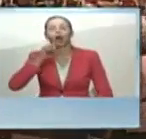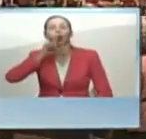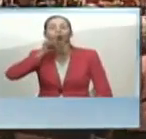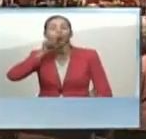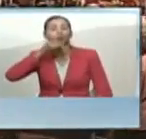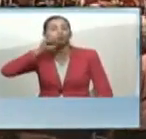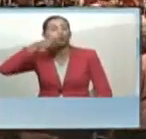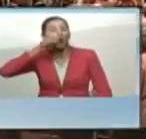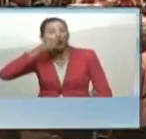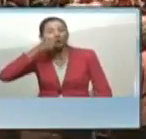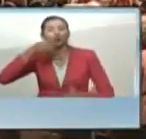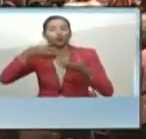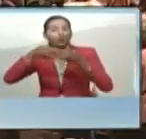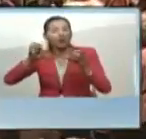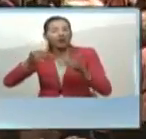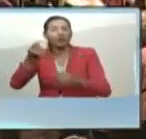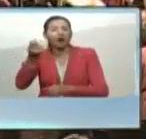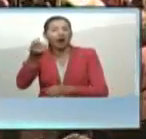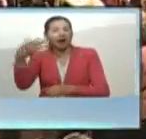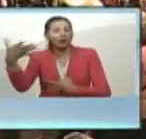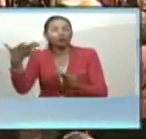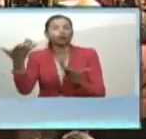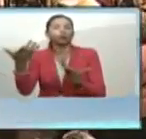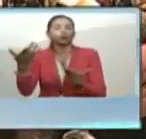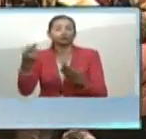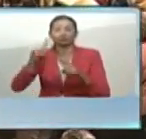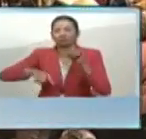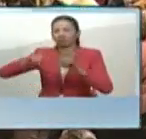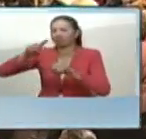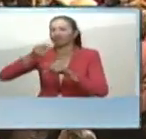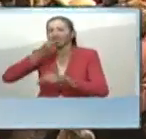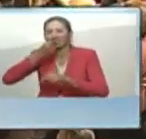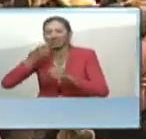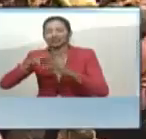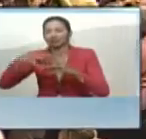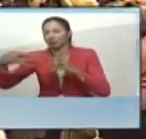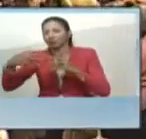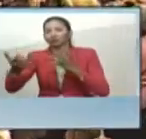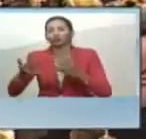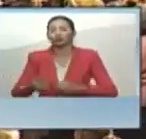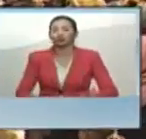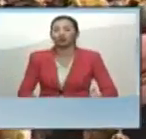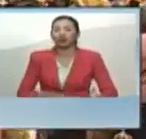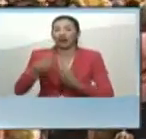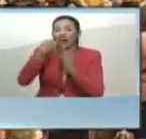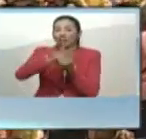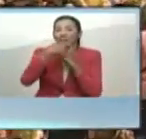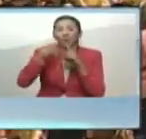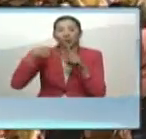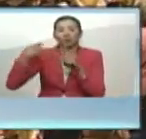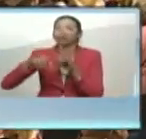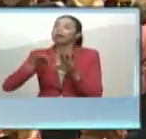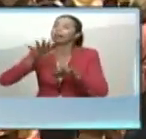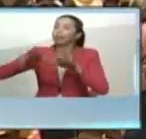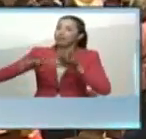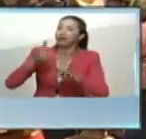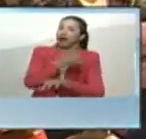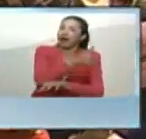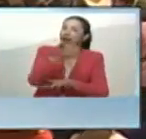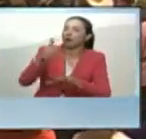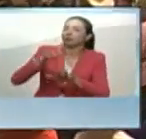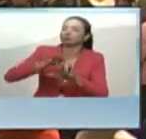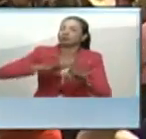huevo, arroz, hortalizas, cambures y... Todo de acuerdo a las realidades. Claro, todo de acuerdo a las realidades,